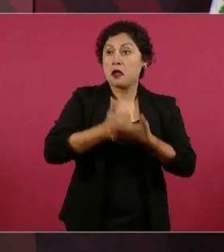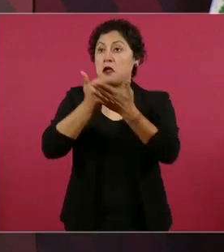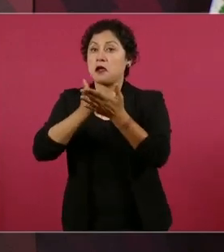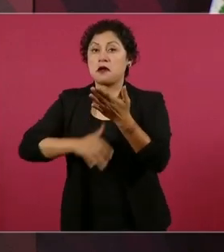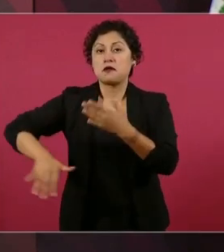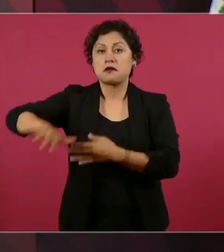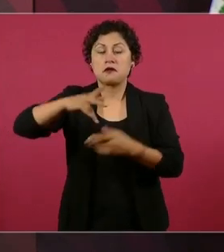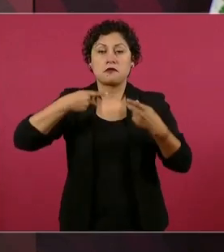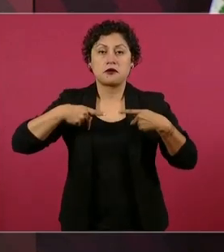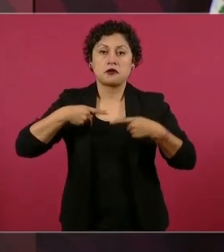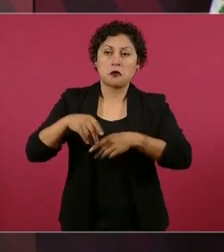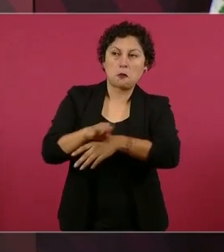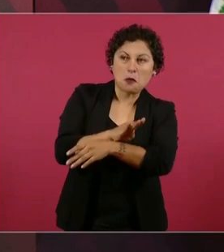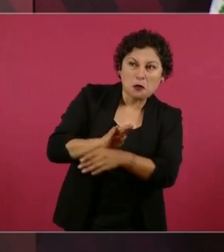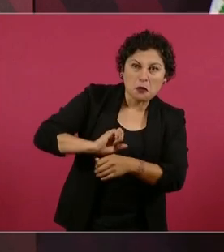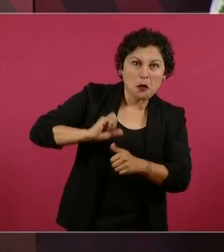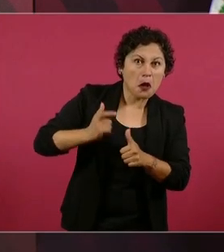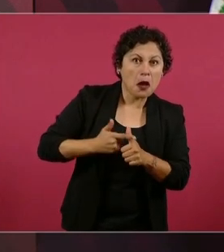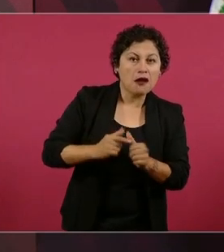constitucional.